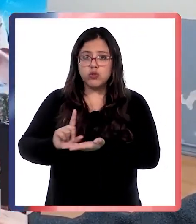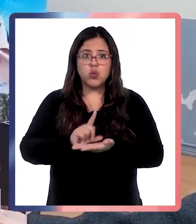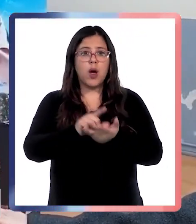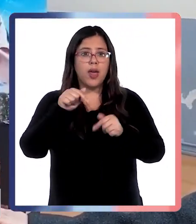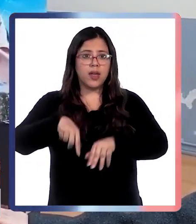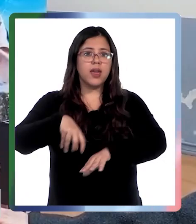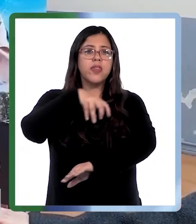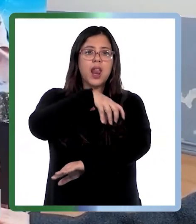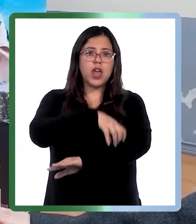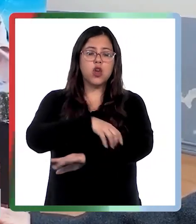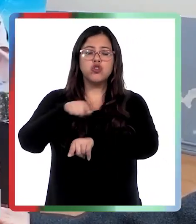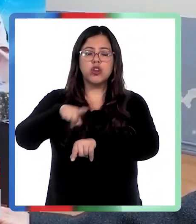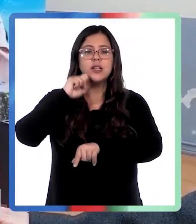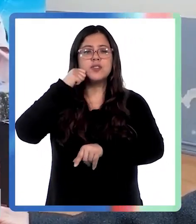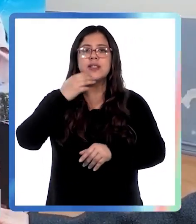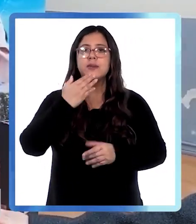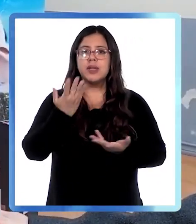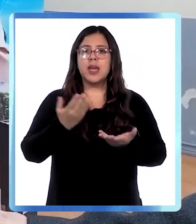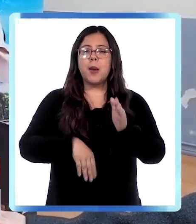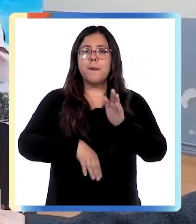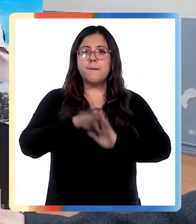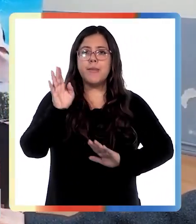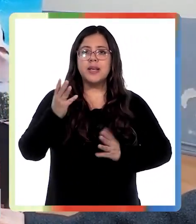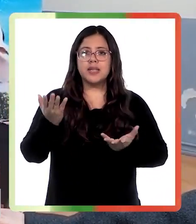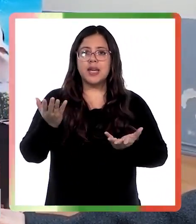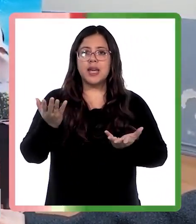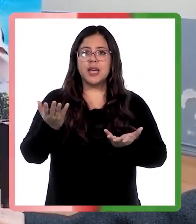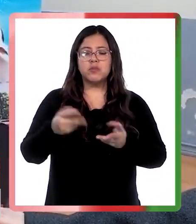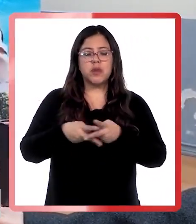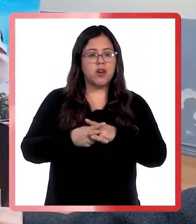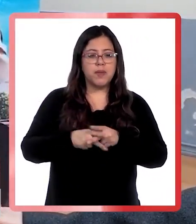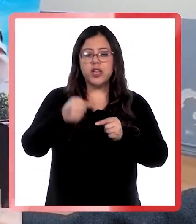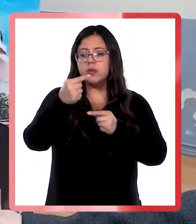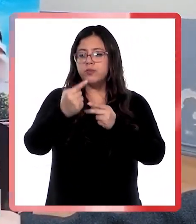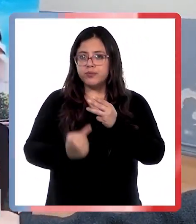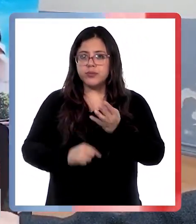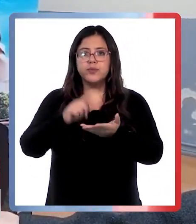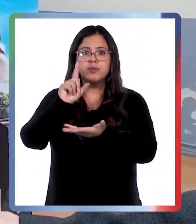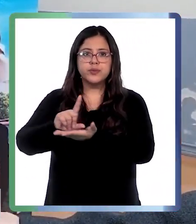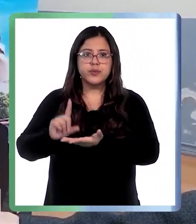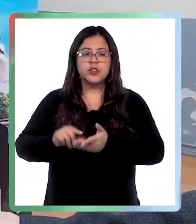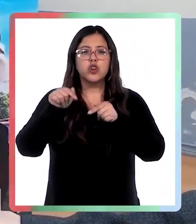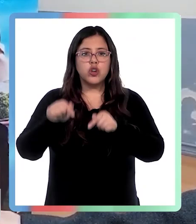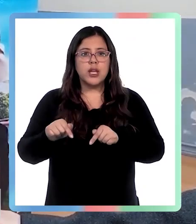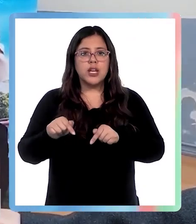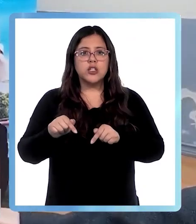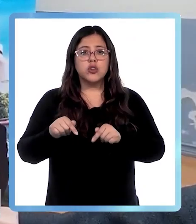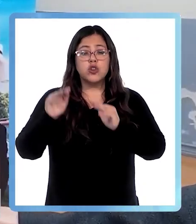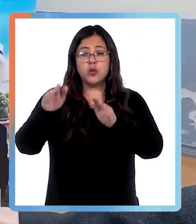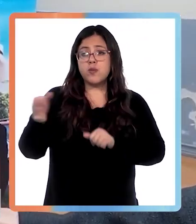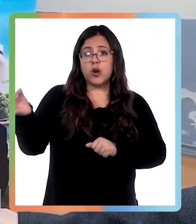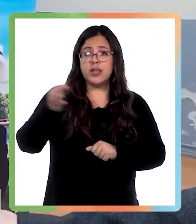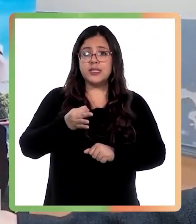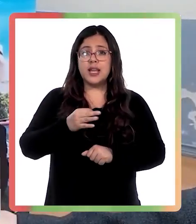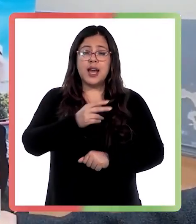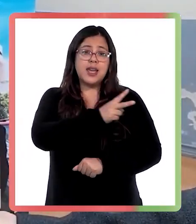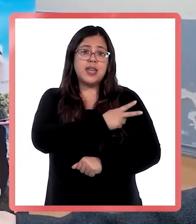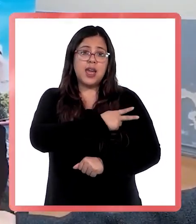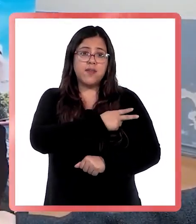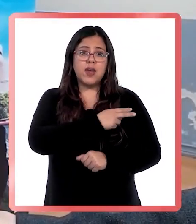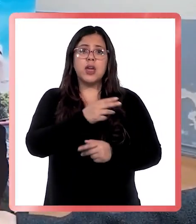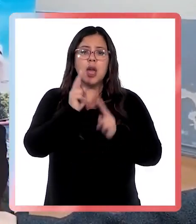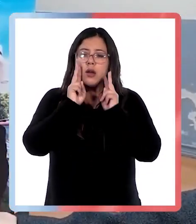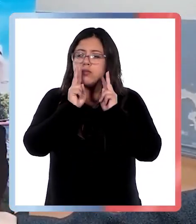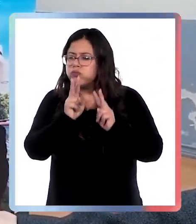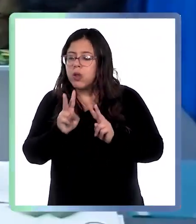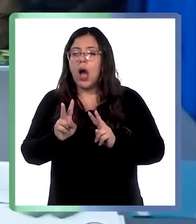territorios Y eso significa que están llegando también más capacidades más herramientas en cada territorio y con eso justamente como decía el coronel aumentamos la